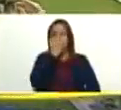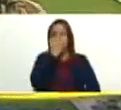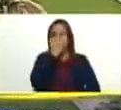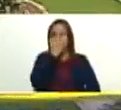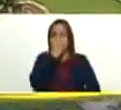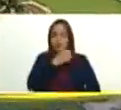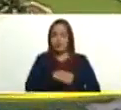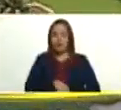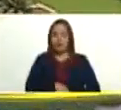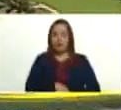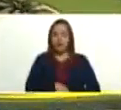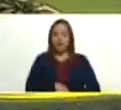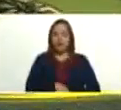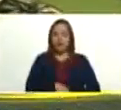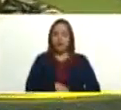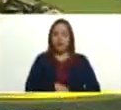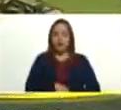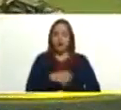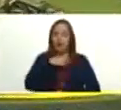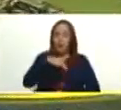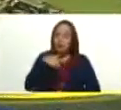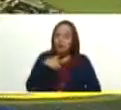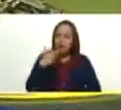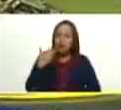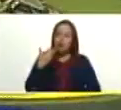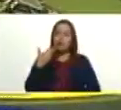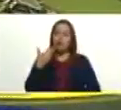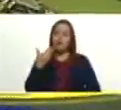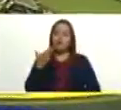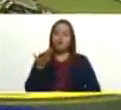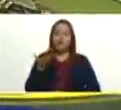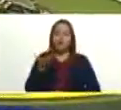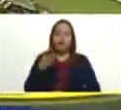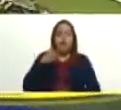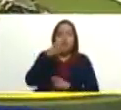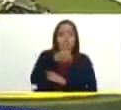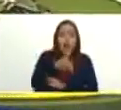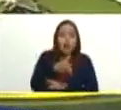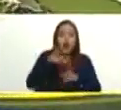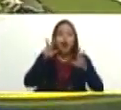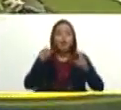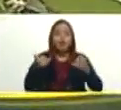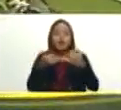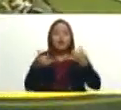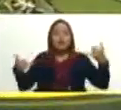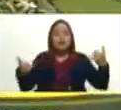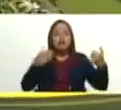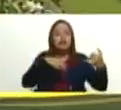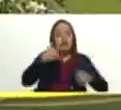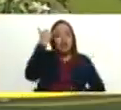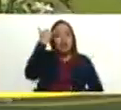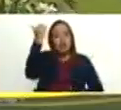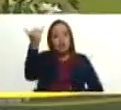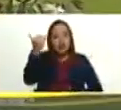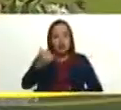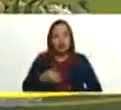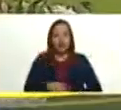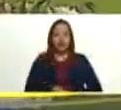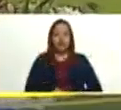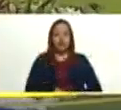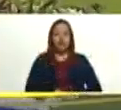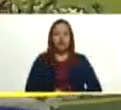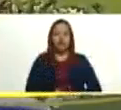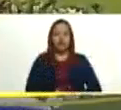that is to say, the outermost vamos limits of our a los límites de nuestras posibilidades. Among the